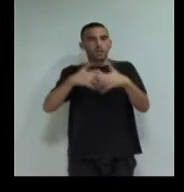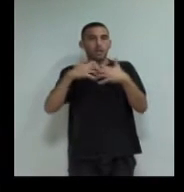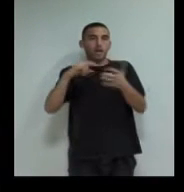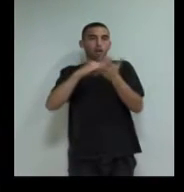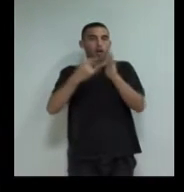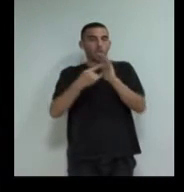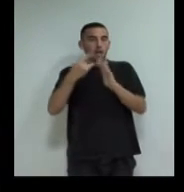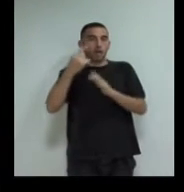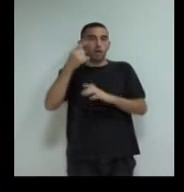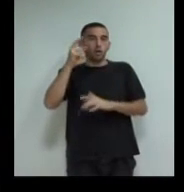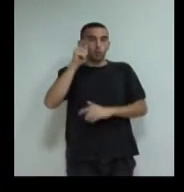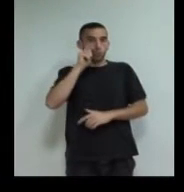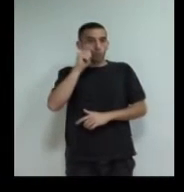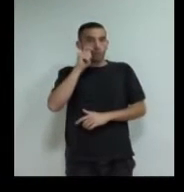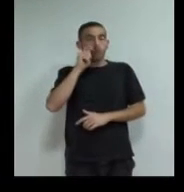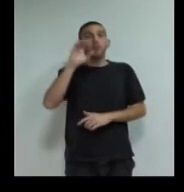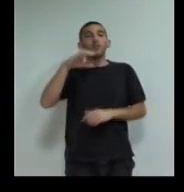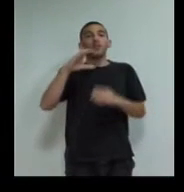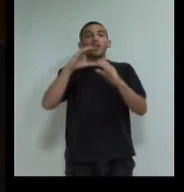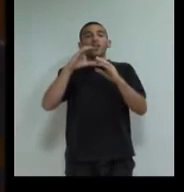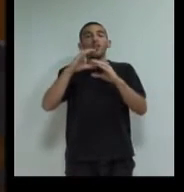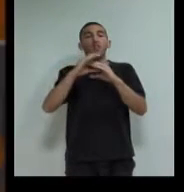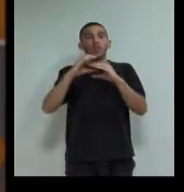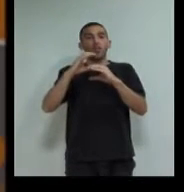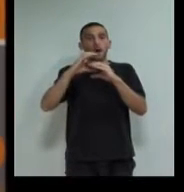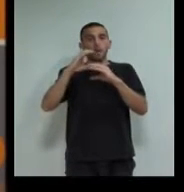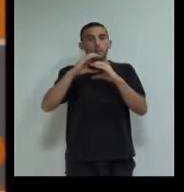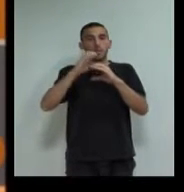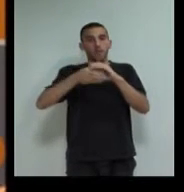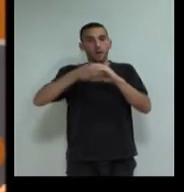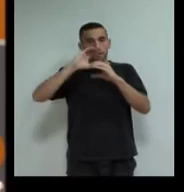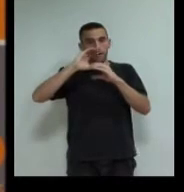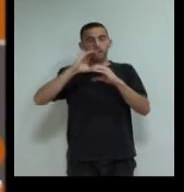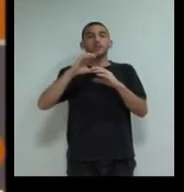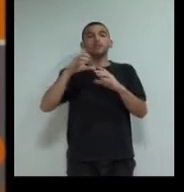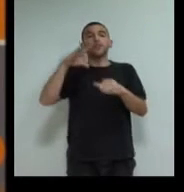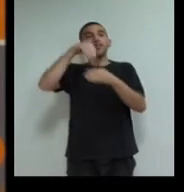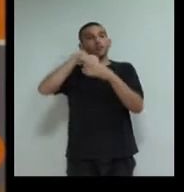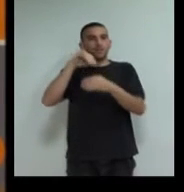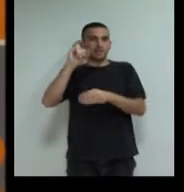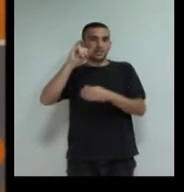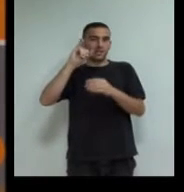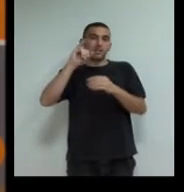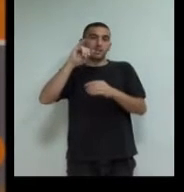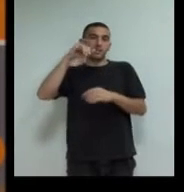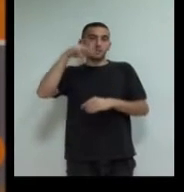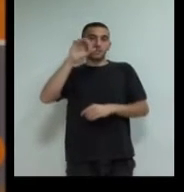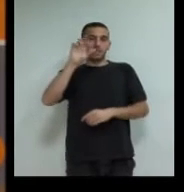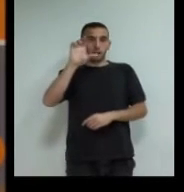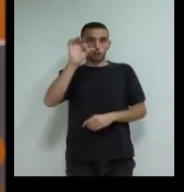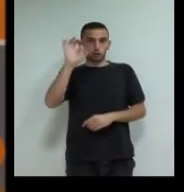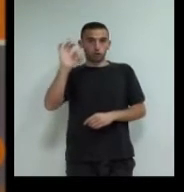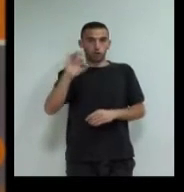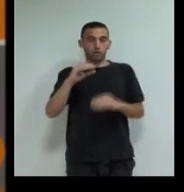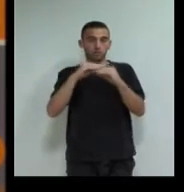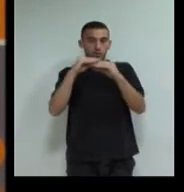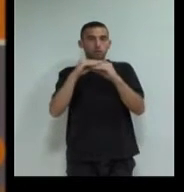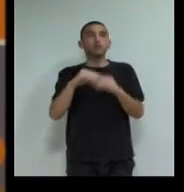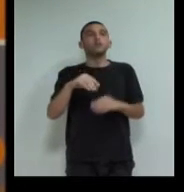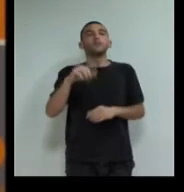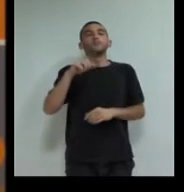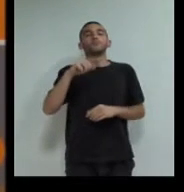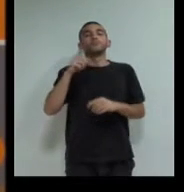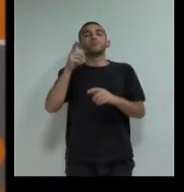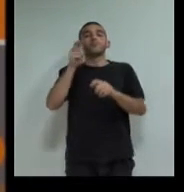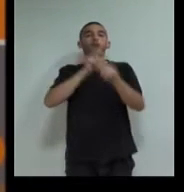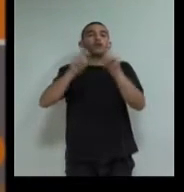al CEAPAD y al CRE de Discapacidad y Dependencia, ambos pertenecientes al IMSERSO, y al CERMI, que aglutina a las principales